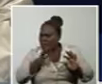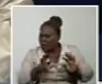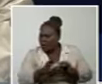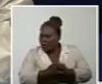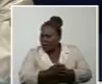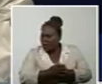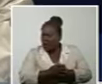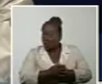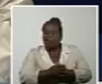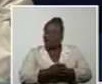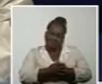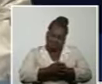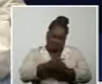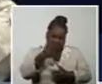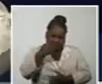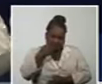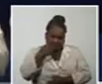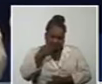Esto